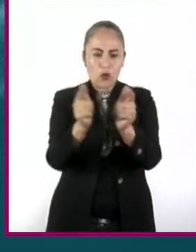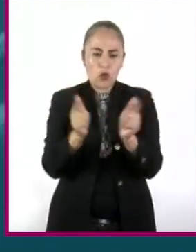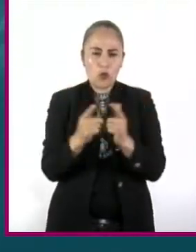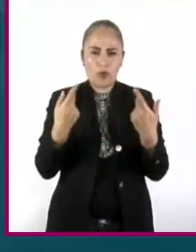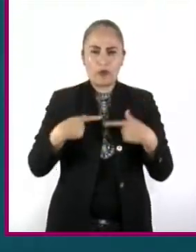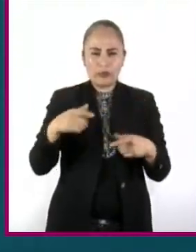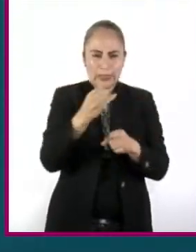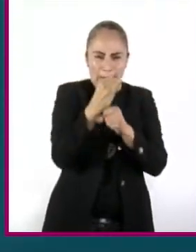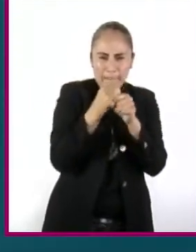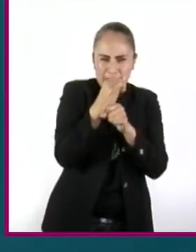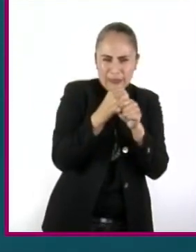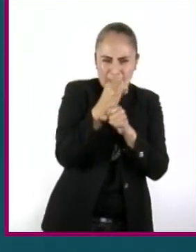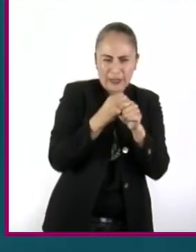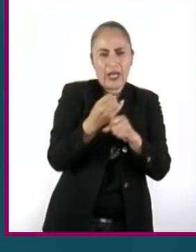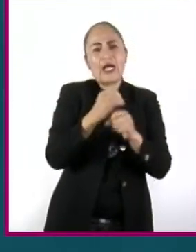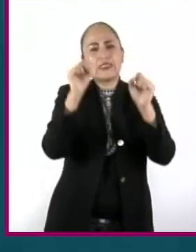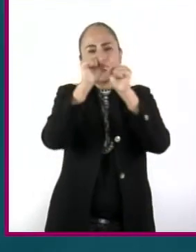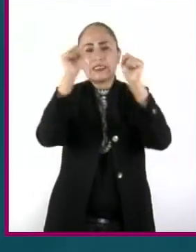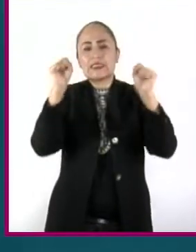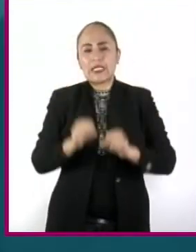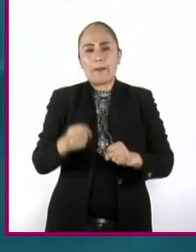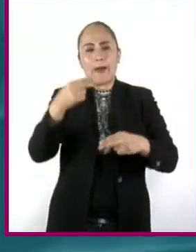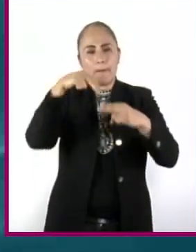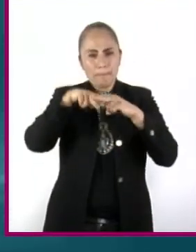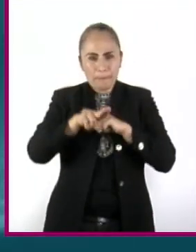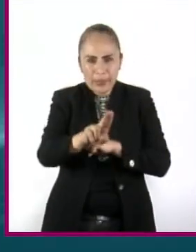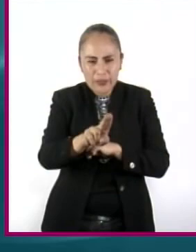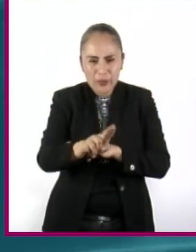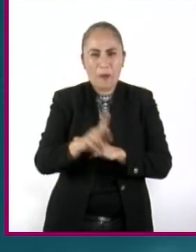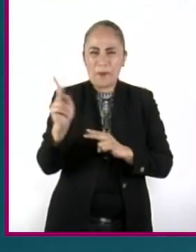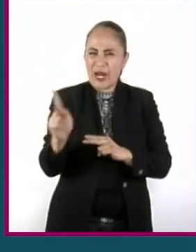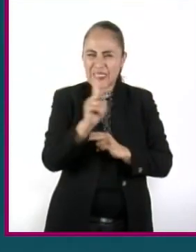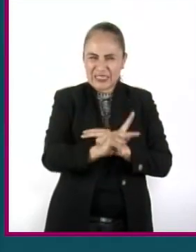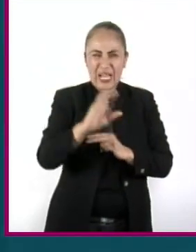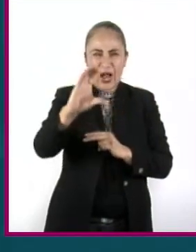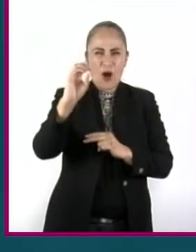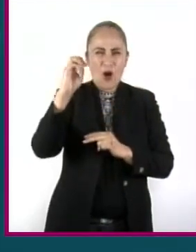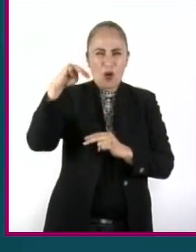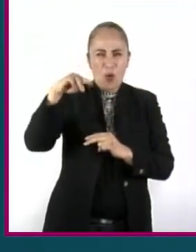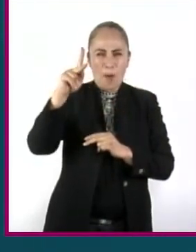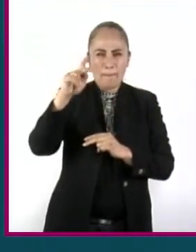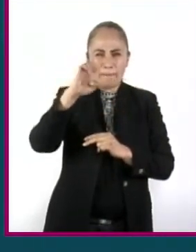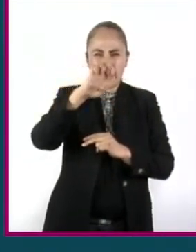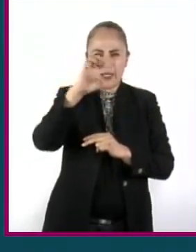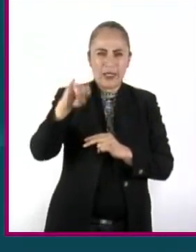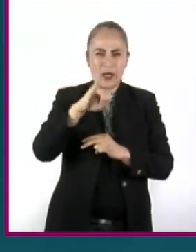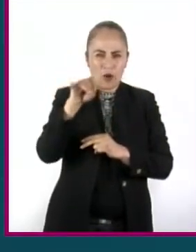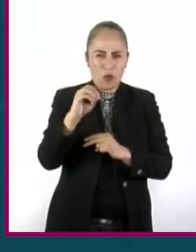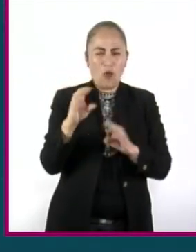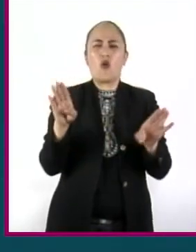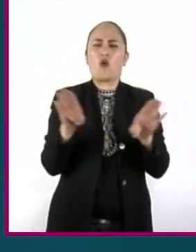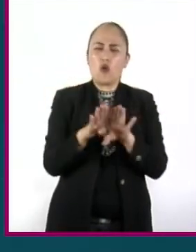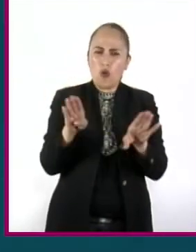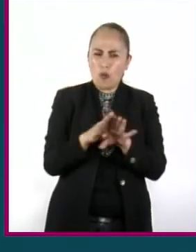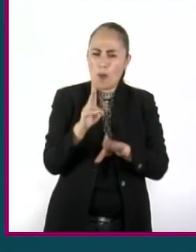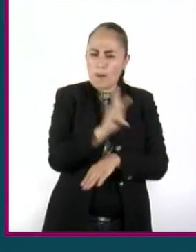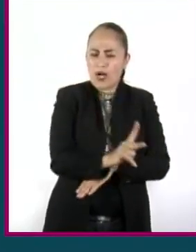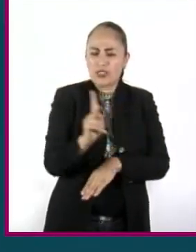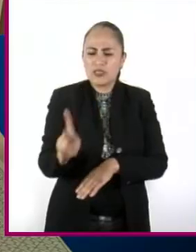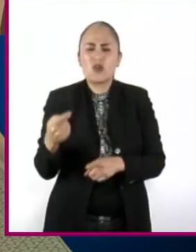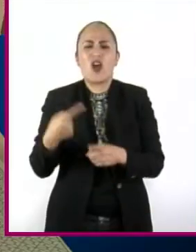de transporte del metro como si fuera un gran sistema complejo. Y eso lo hicieron utilizando como modelo ¿a quiénes